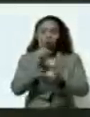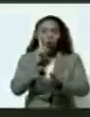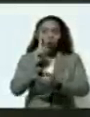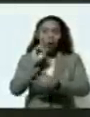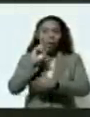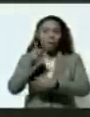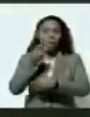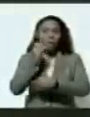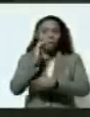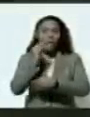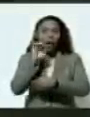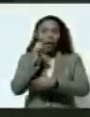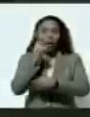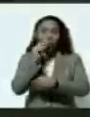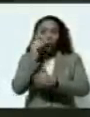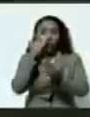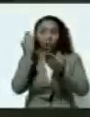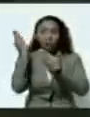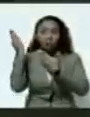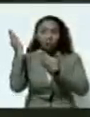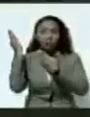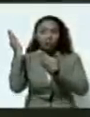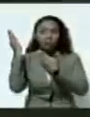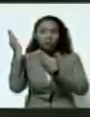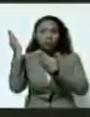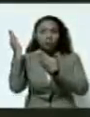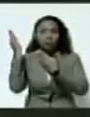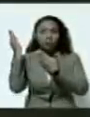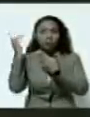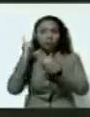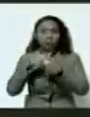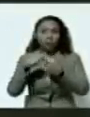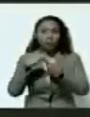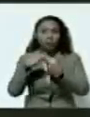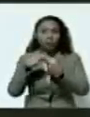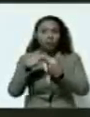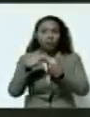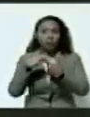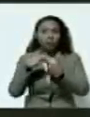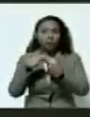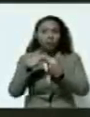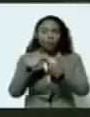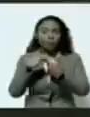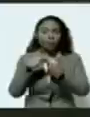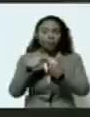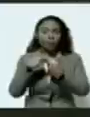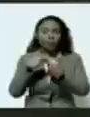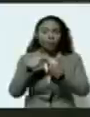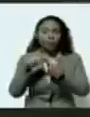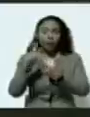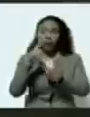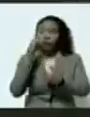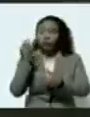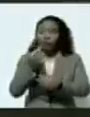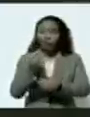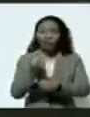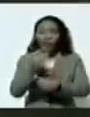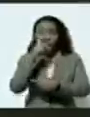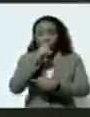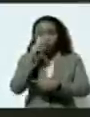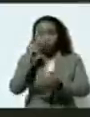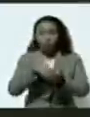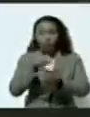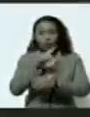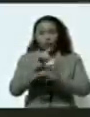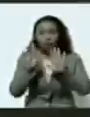Garofalo y esto le aparece. Entonces, No es cierto que en el año 19